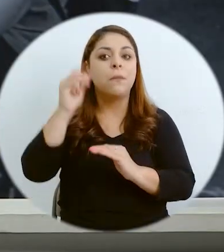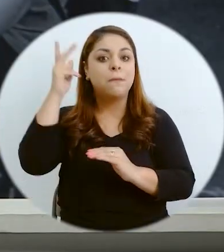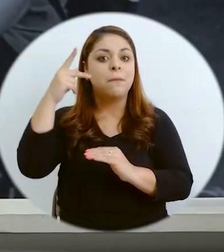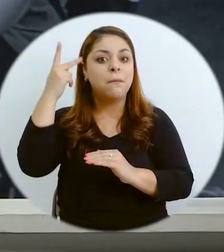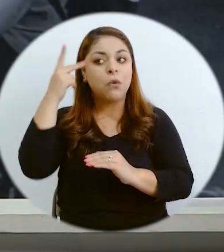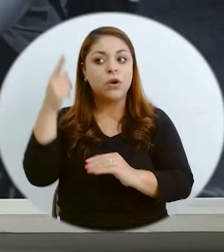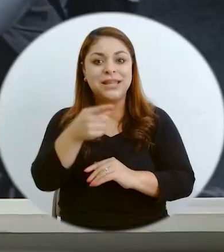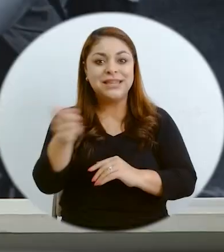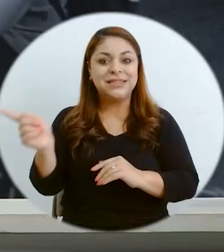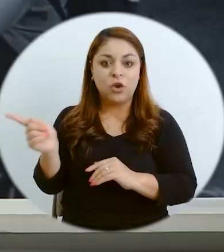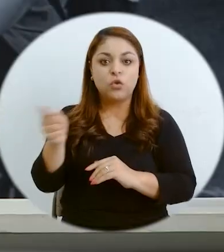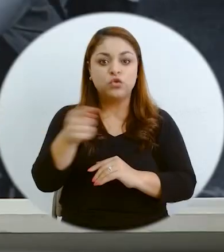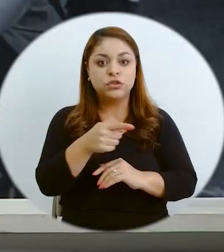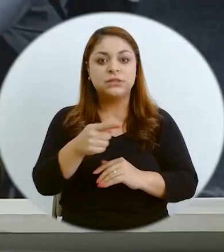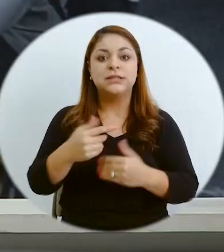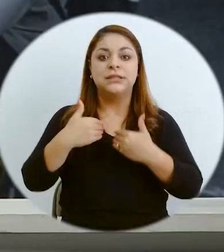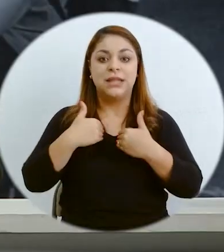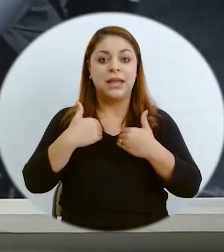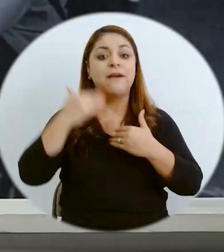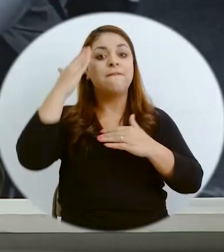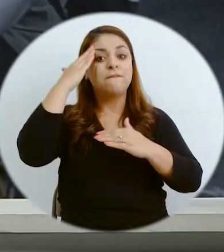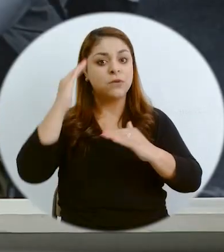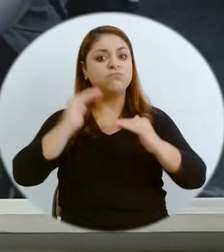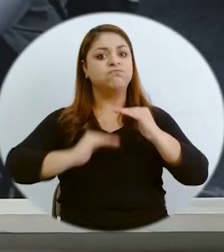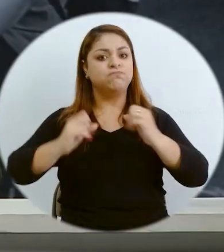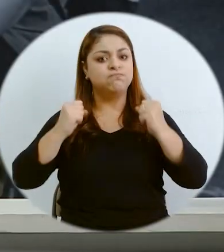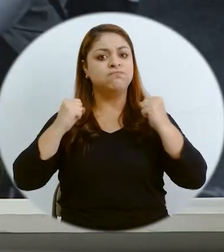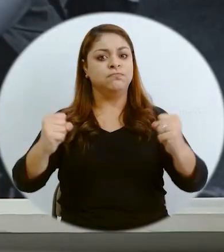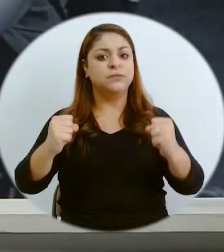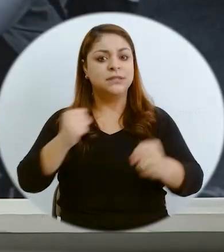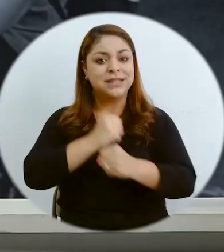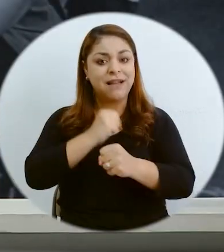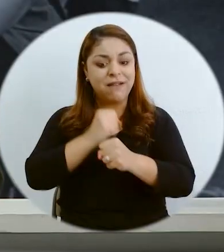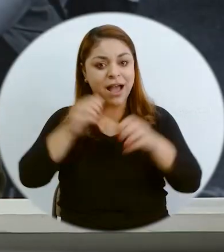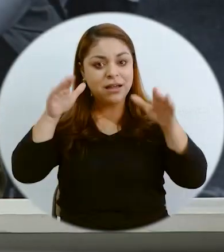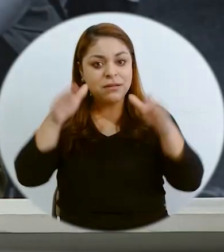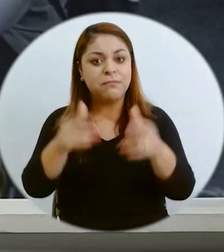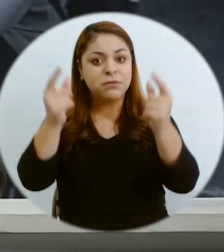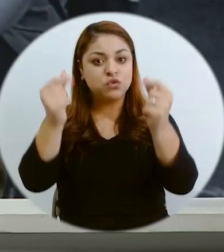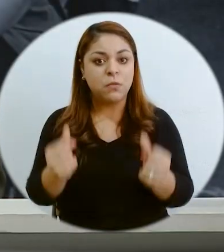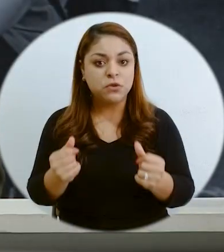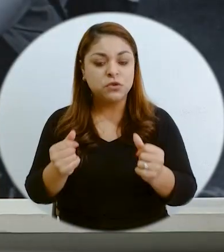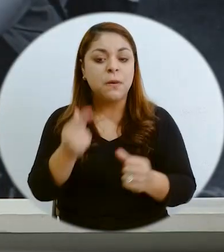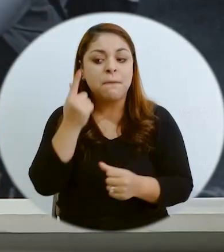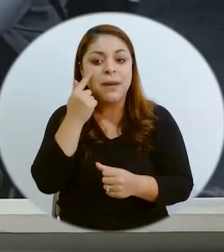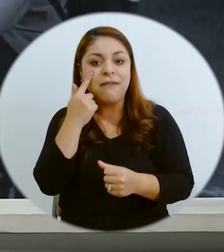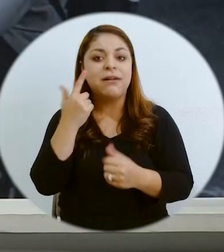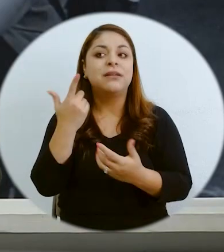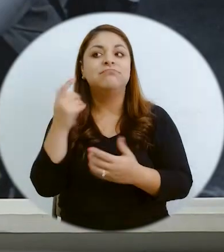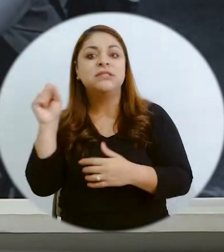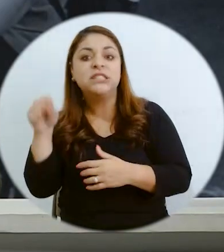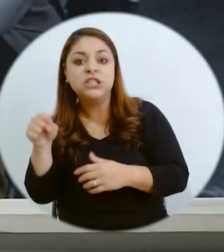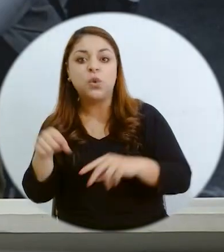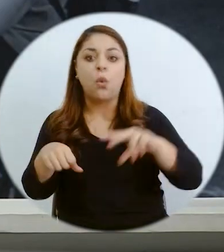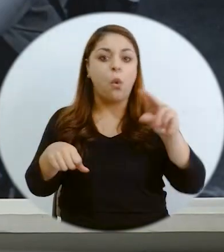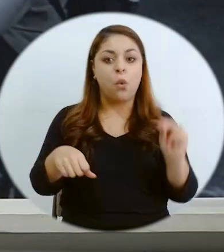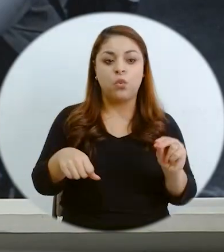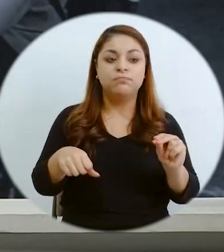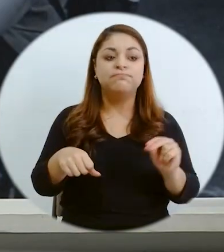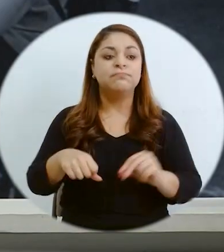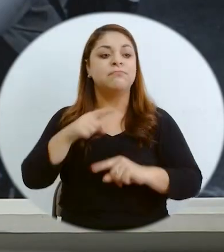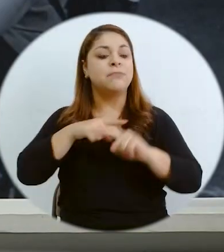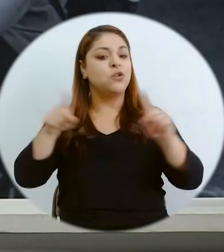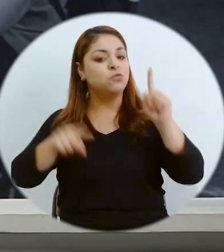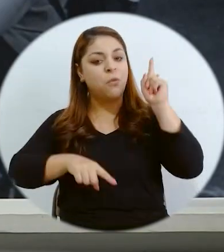estos políticos y políticas que tienen que fundamentarse y trabajar en temas de presupuestos para ver a dónde sí, dónde no. Pero